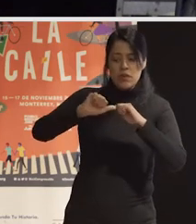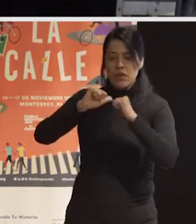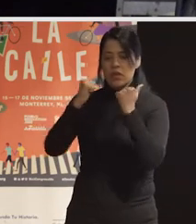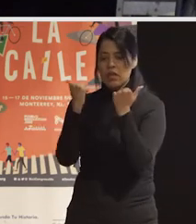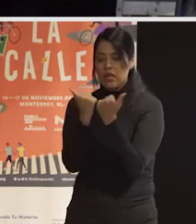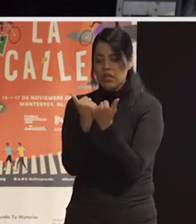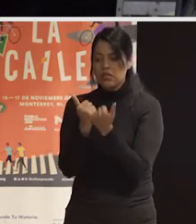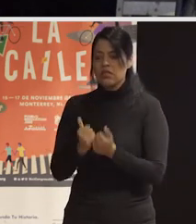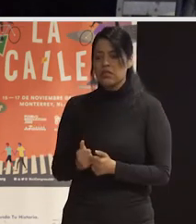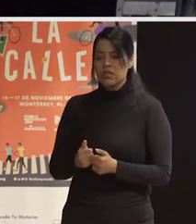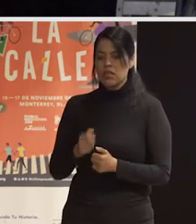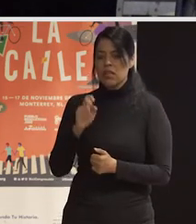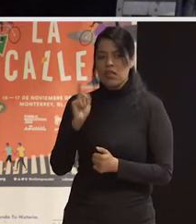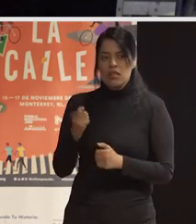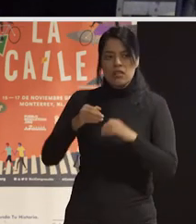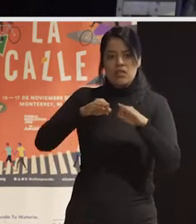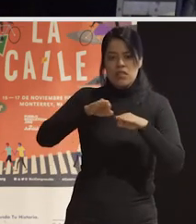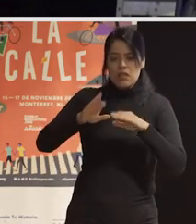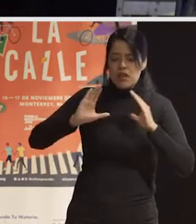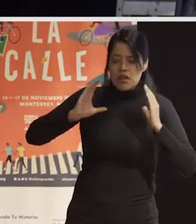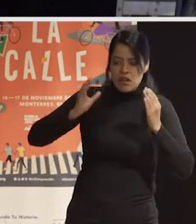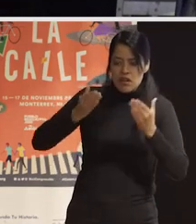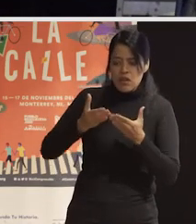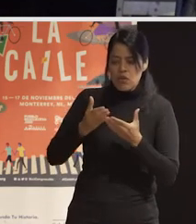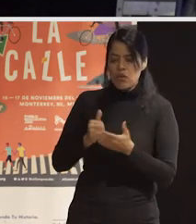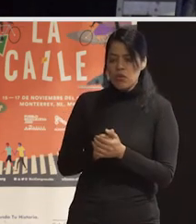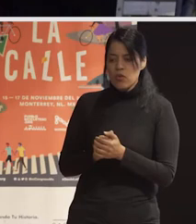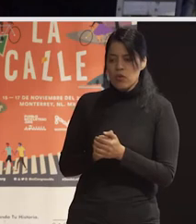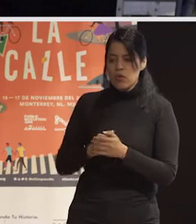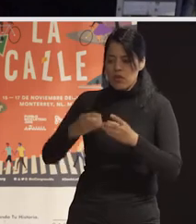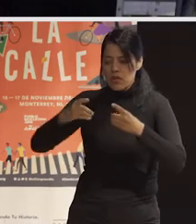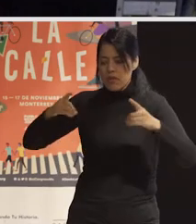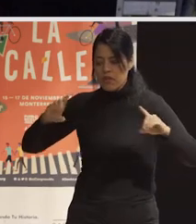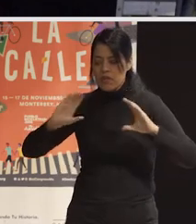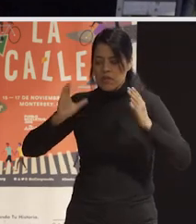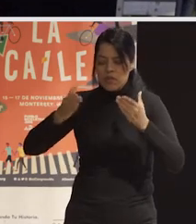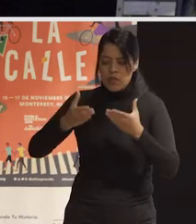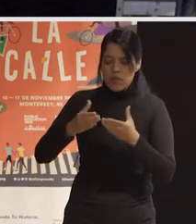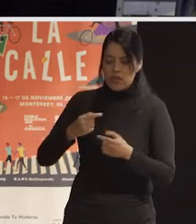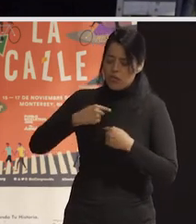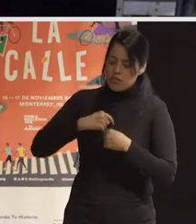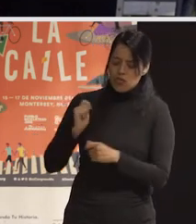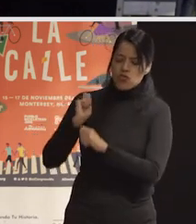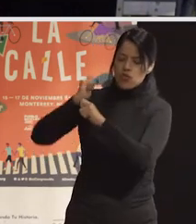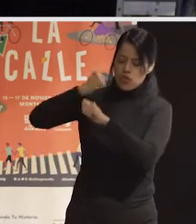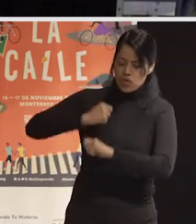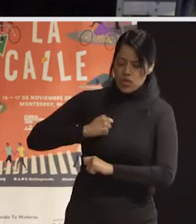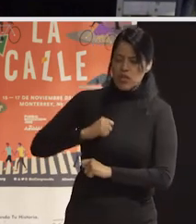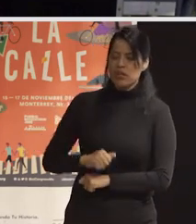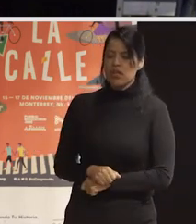en el área comunitaria plenamente y desarrollo comunitario le llamamos soy encargado de esa